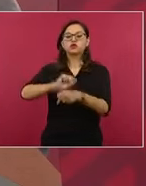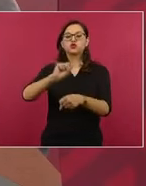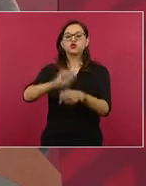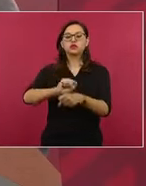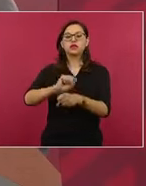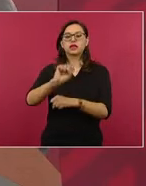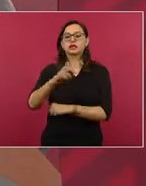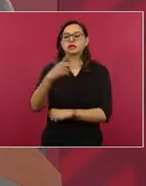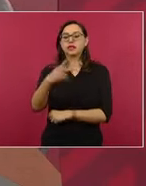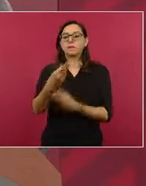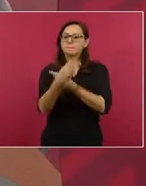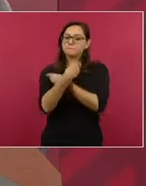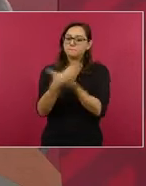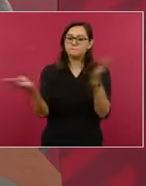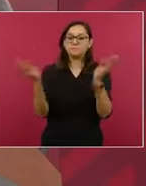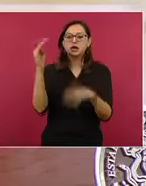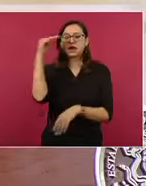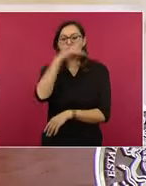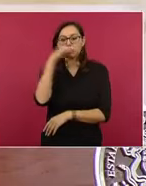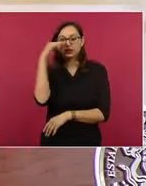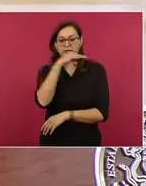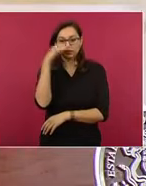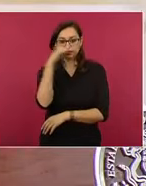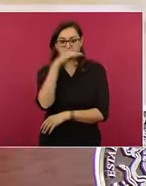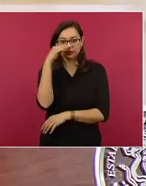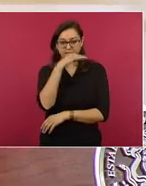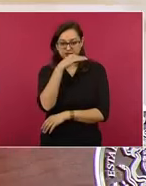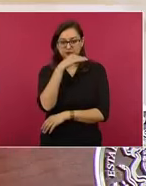entregarlos de manera gratuita,